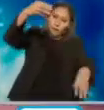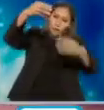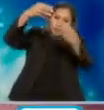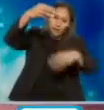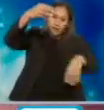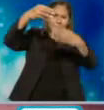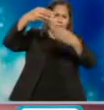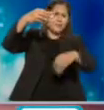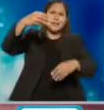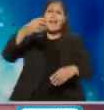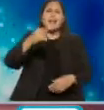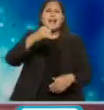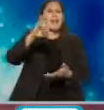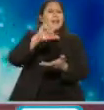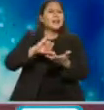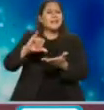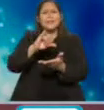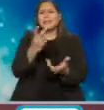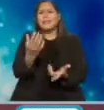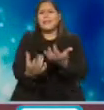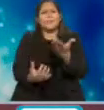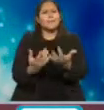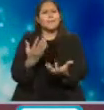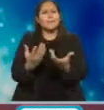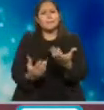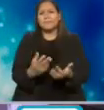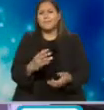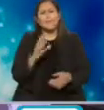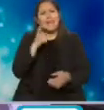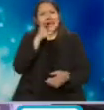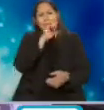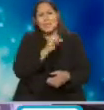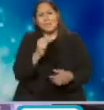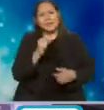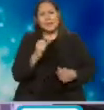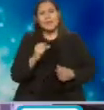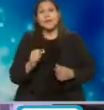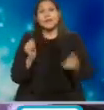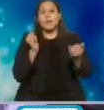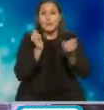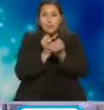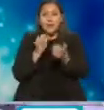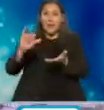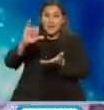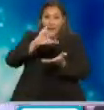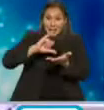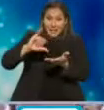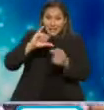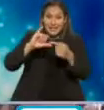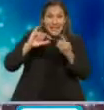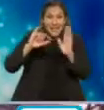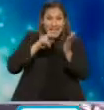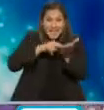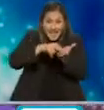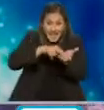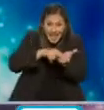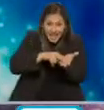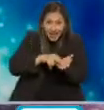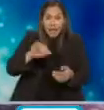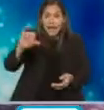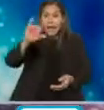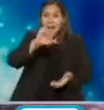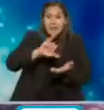ya está muy quemado. Otro punto fundamental, por favor, si el aceite ya está negro, si ya